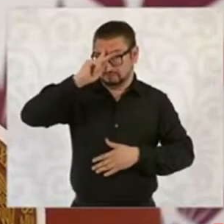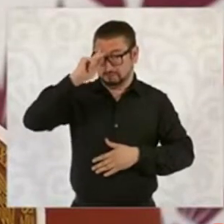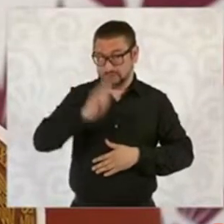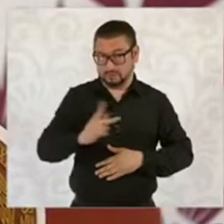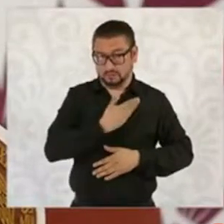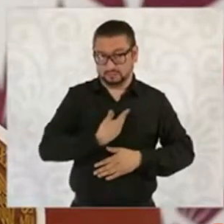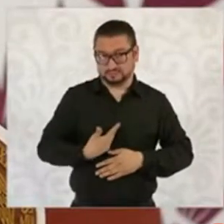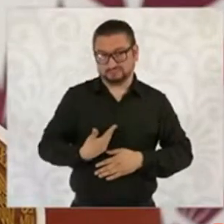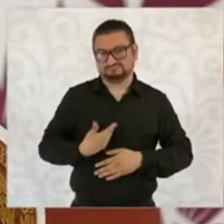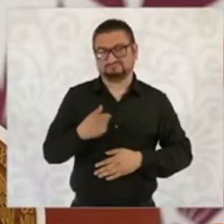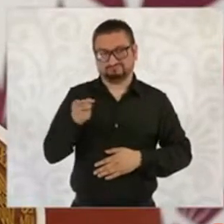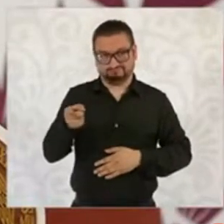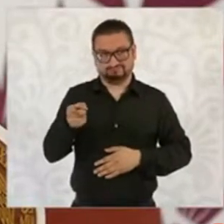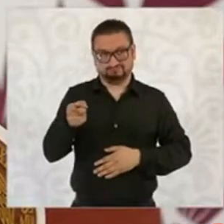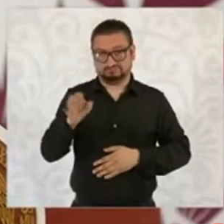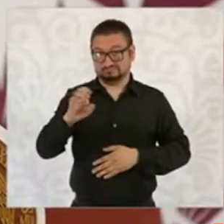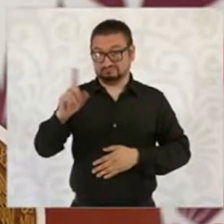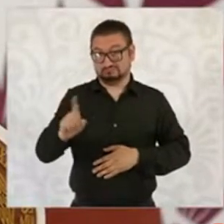presidentes.